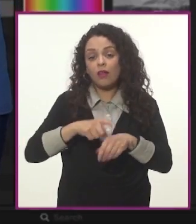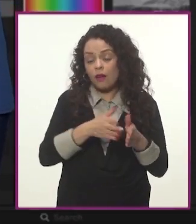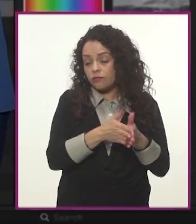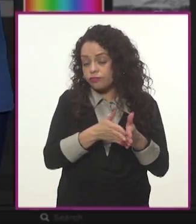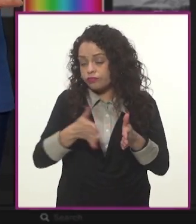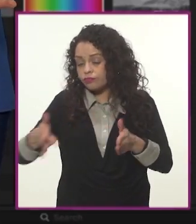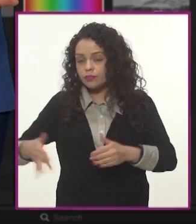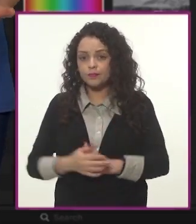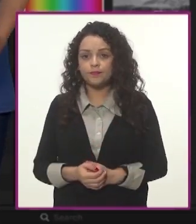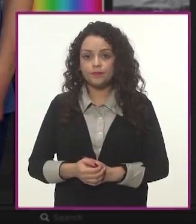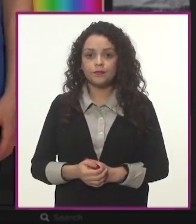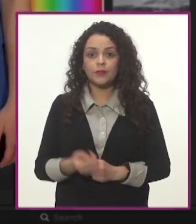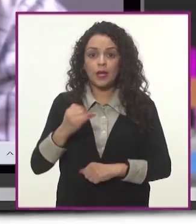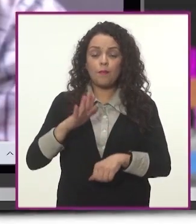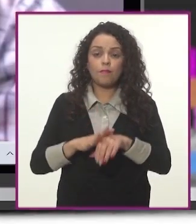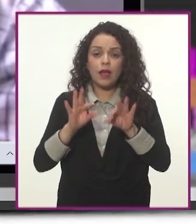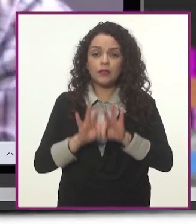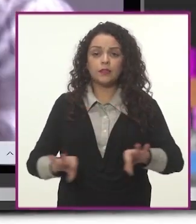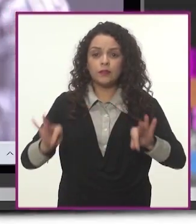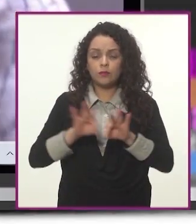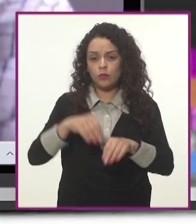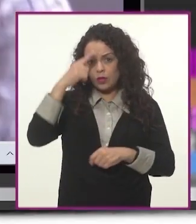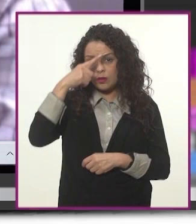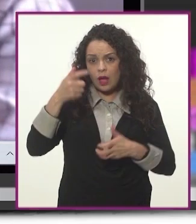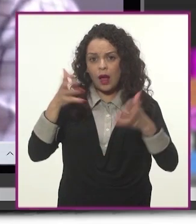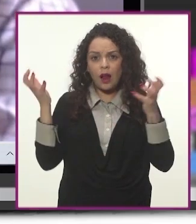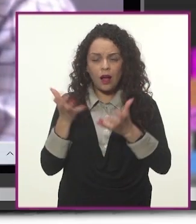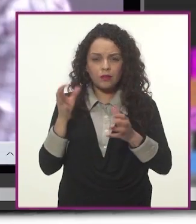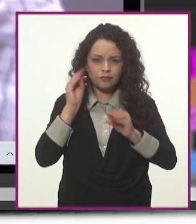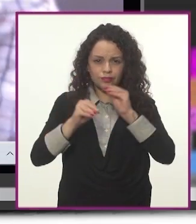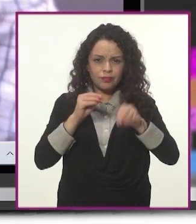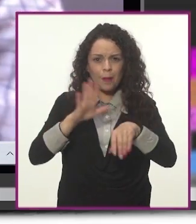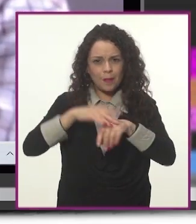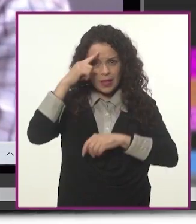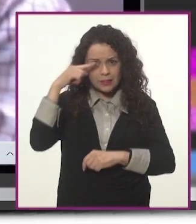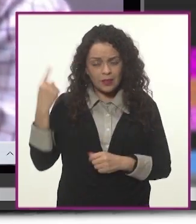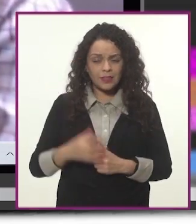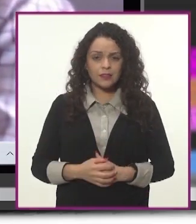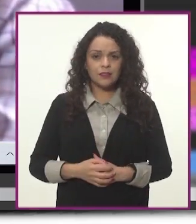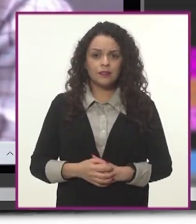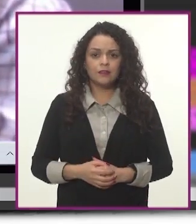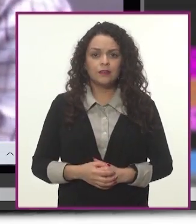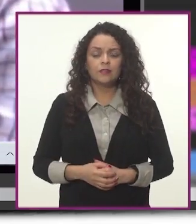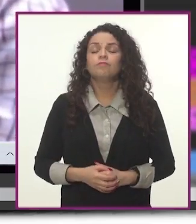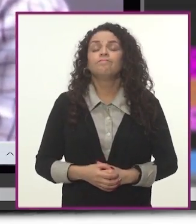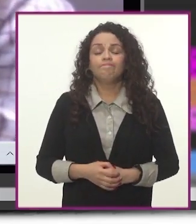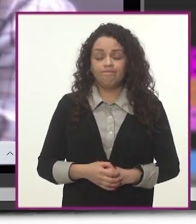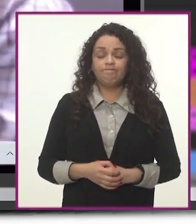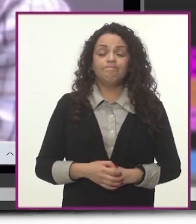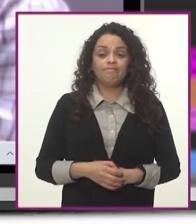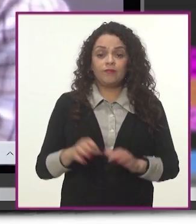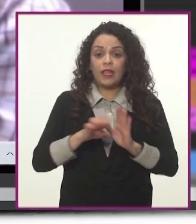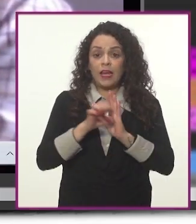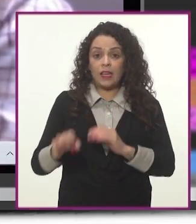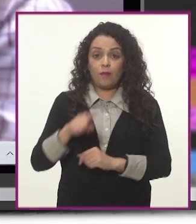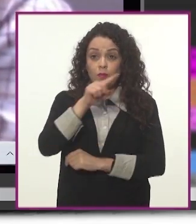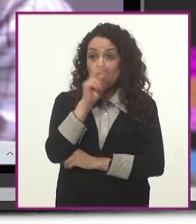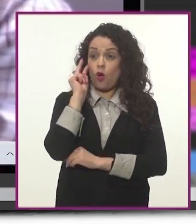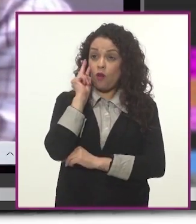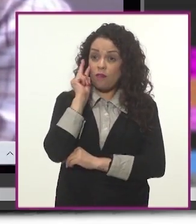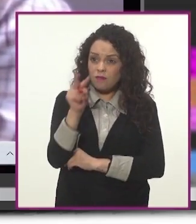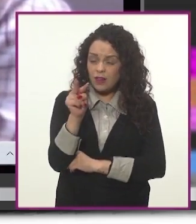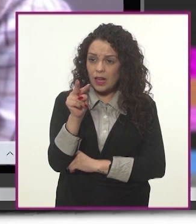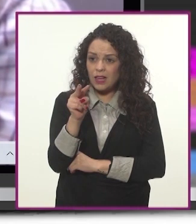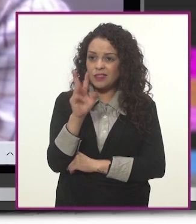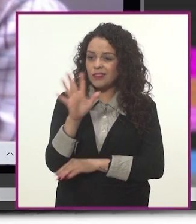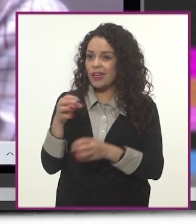prácticos más importantes? El aspecto práctico es saber mirar algo que se está perdiendo. El aspecto práctico más importante que